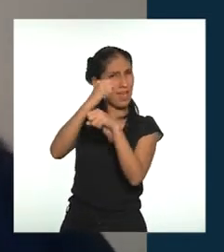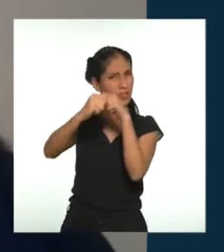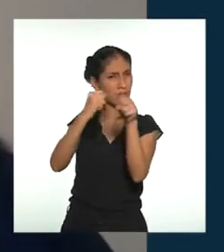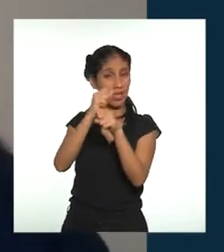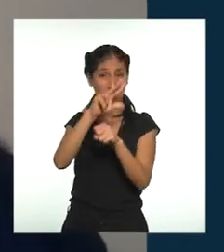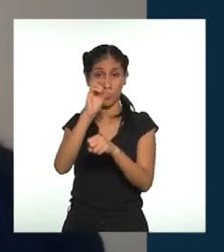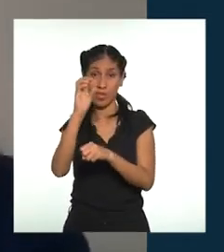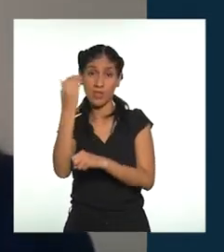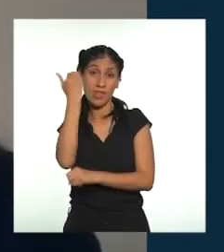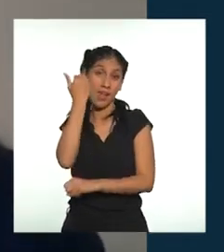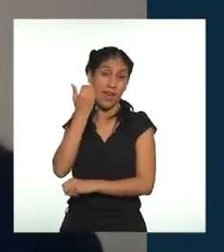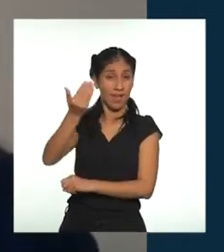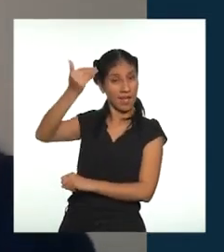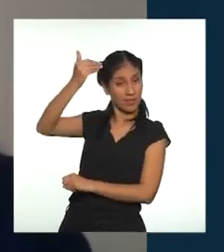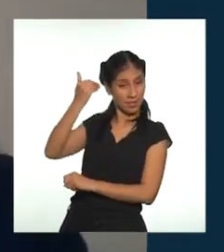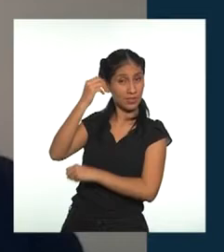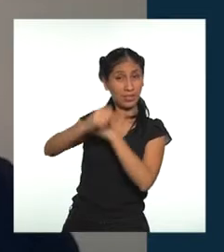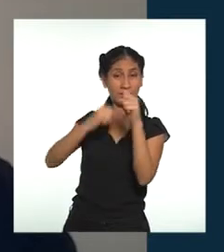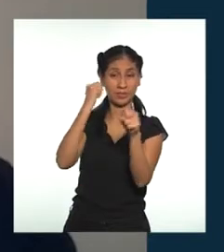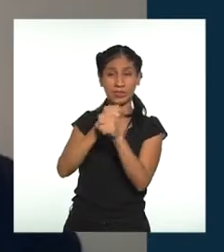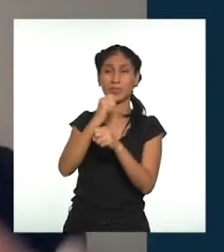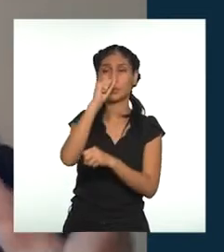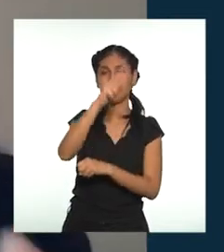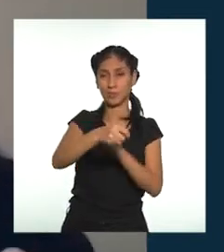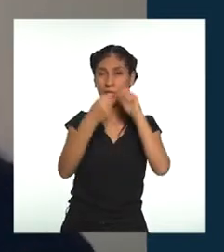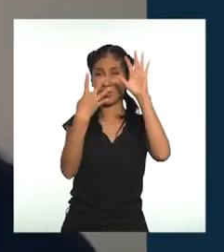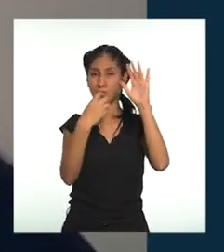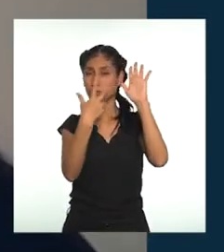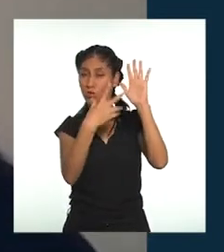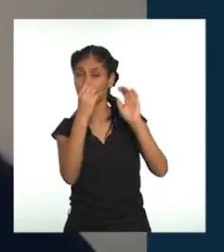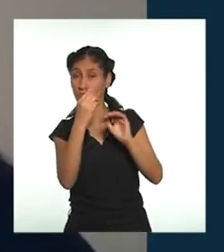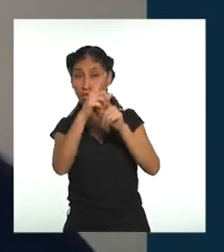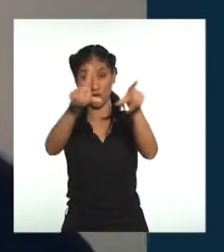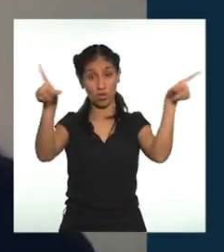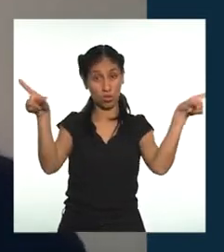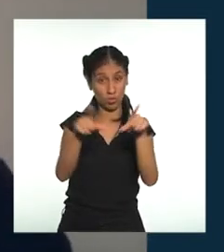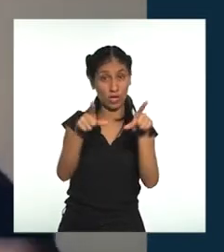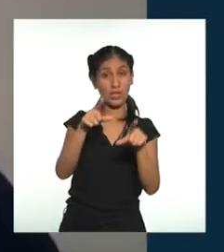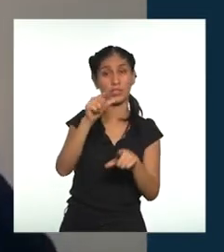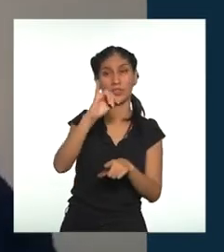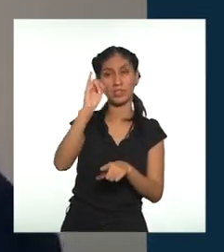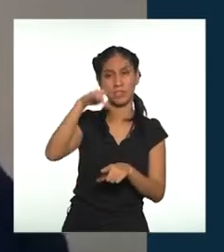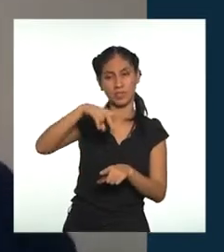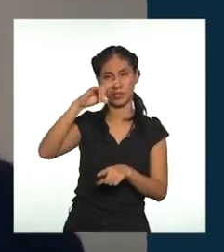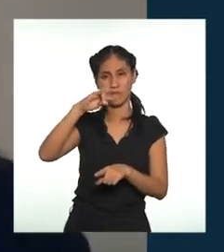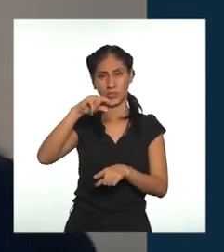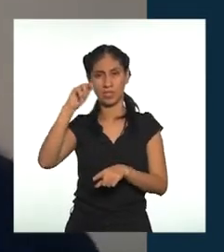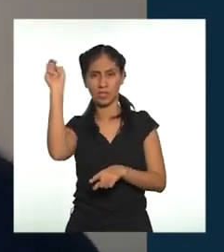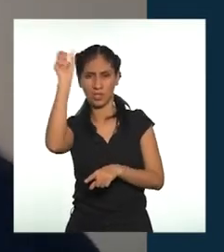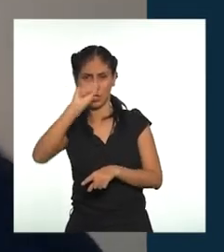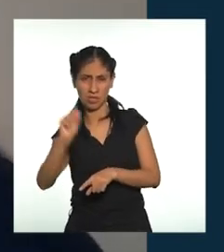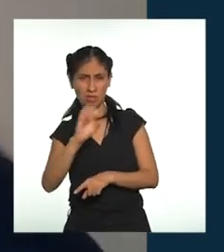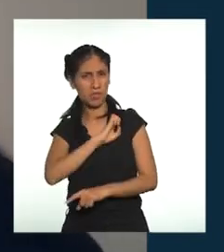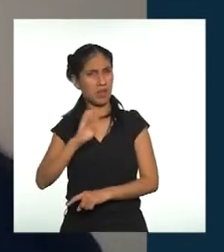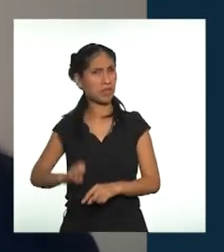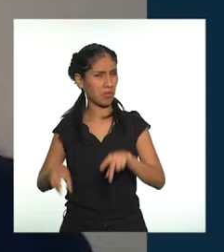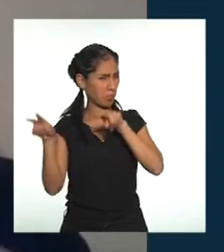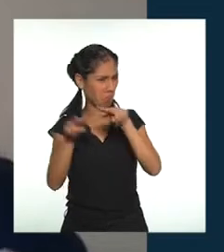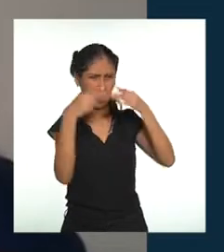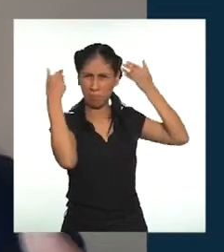nuestra sociedad? En los años 80, los pueblos indígenas no existíamos para el Estado